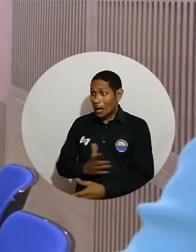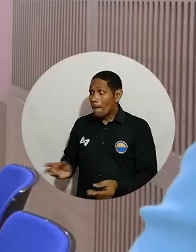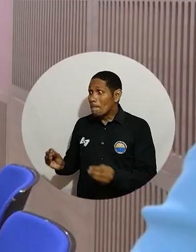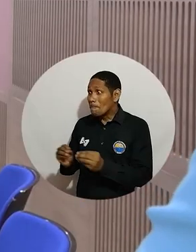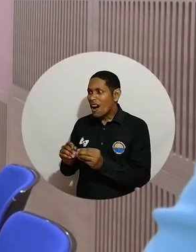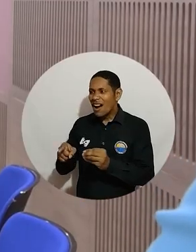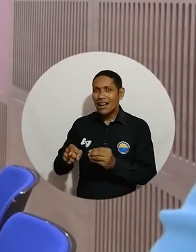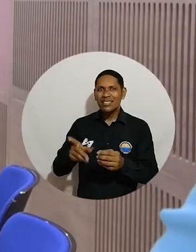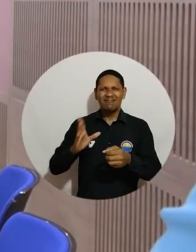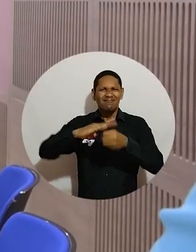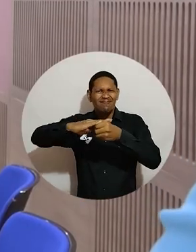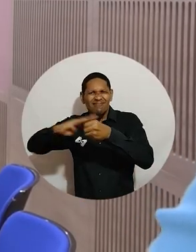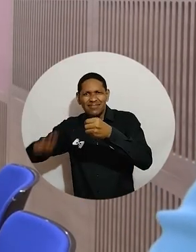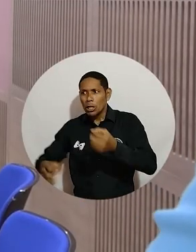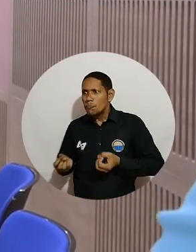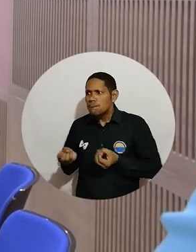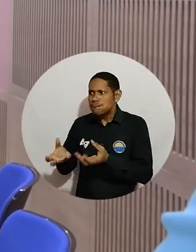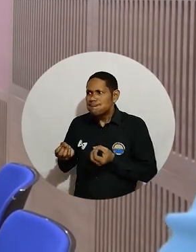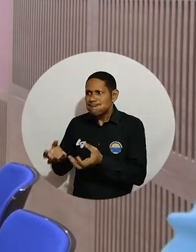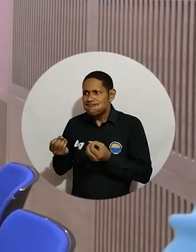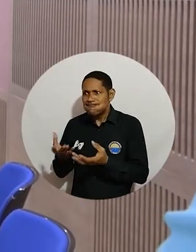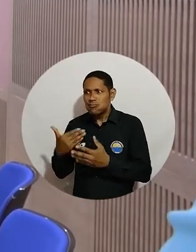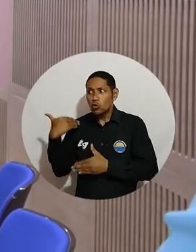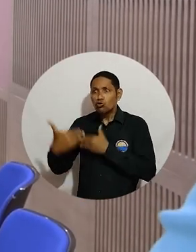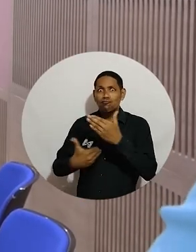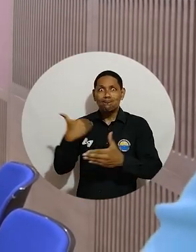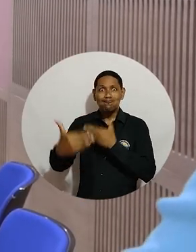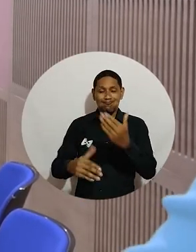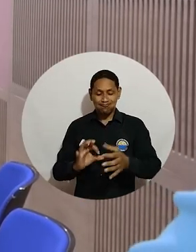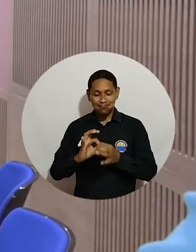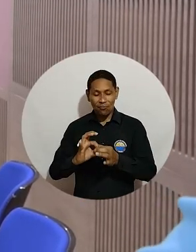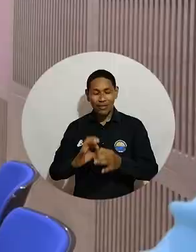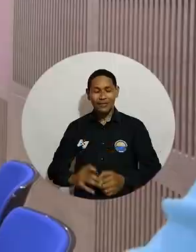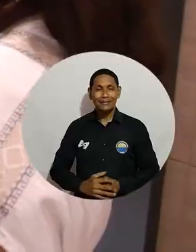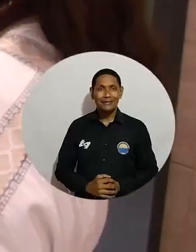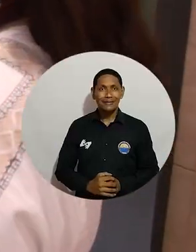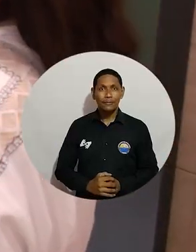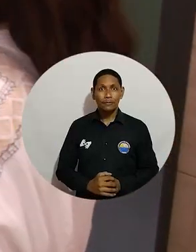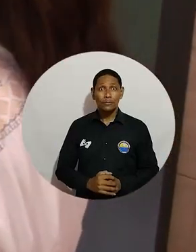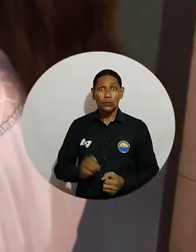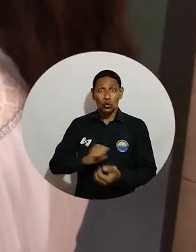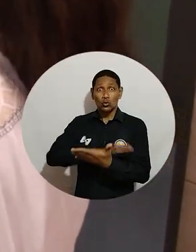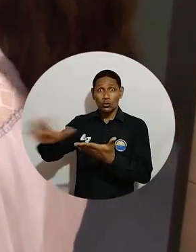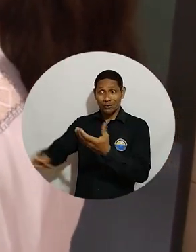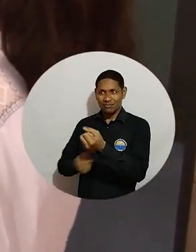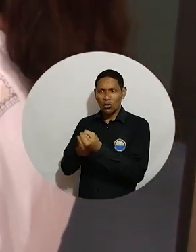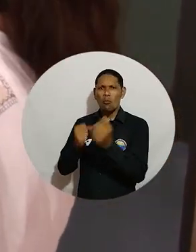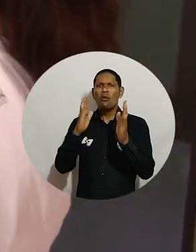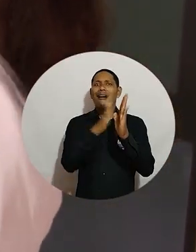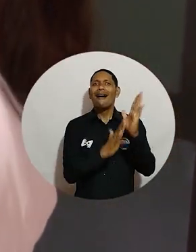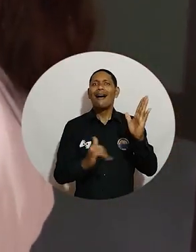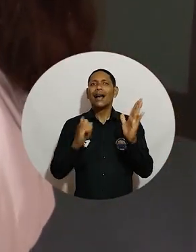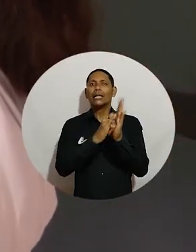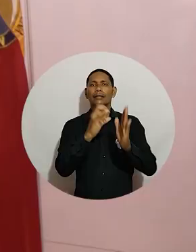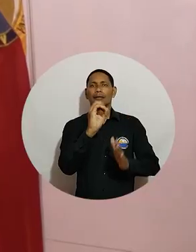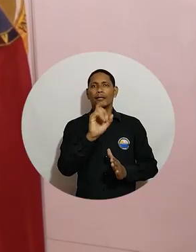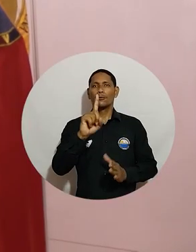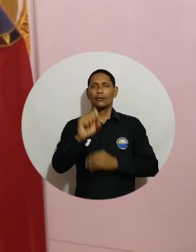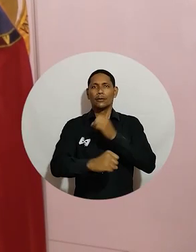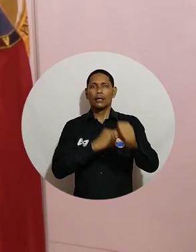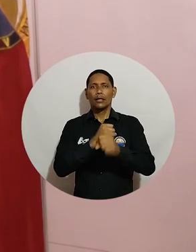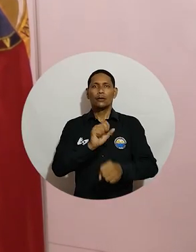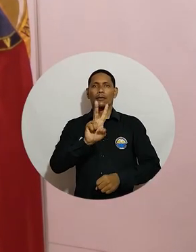para que ella siga aportando a la sierra todo lo que es necesario para seguir fortaleciendo nuestros procesos. La beca que mediante el acta de reconocimiento